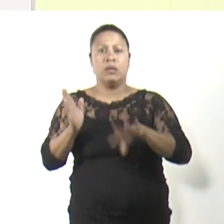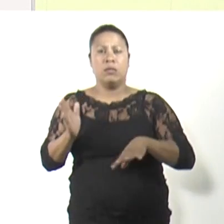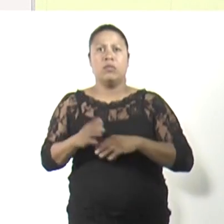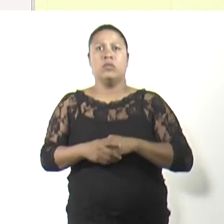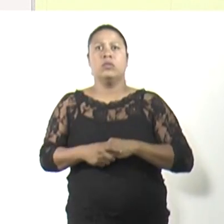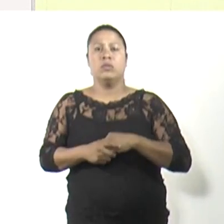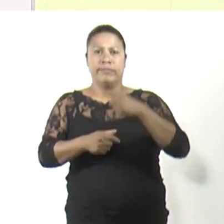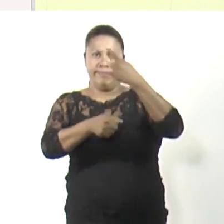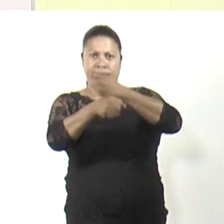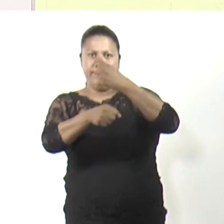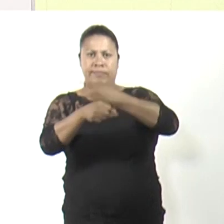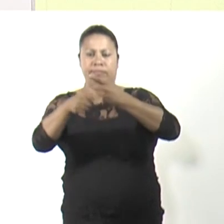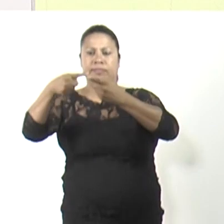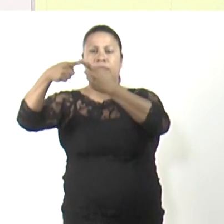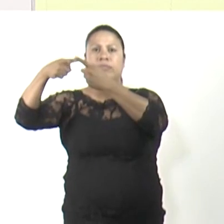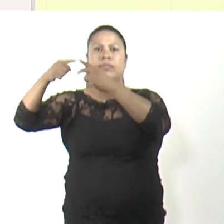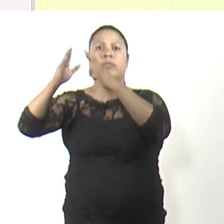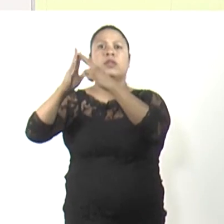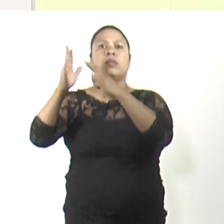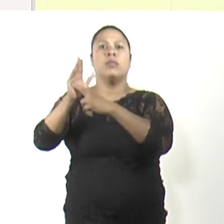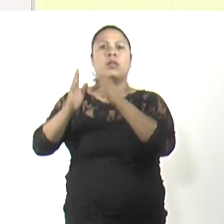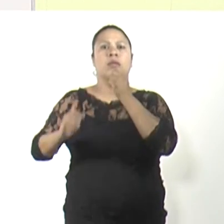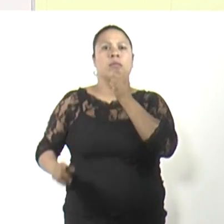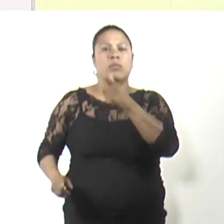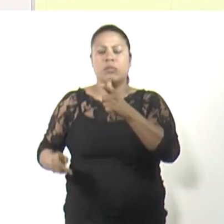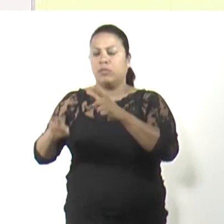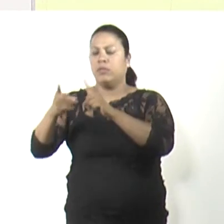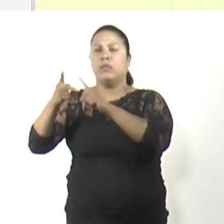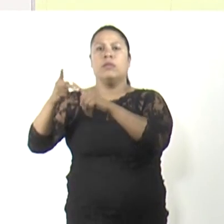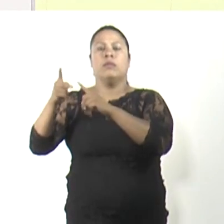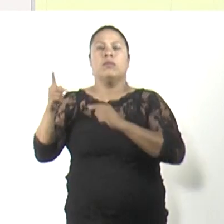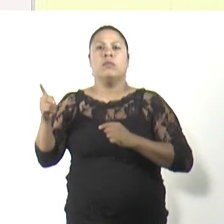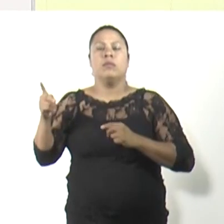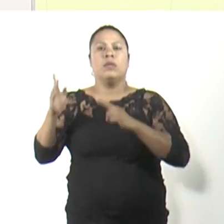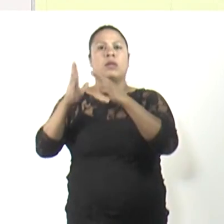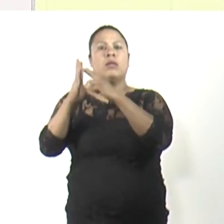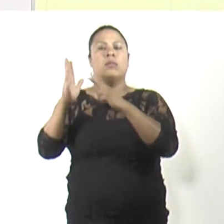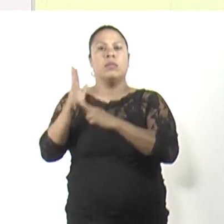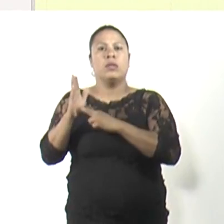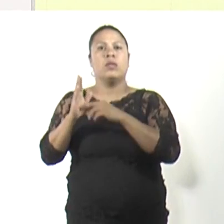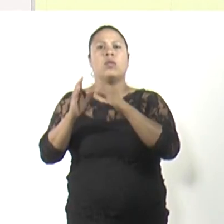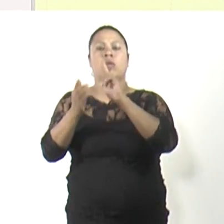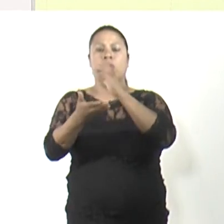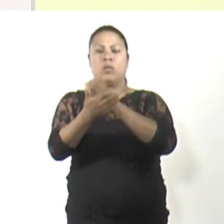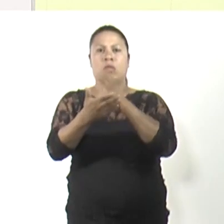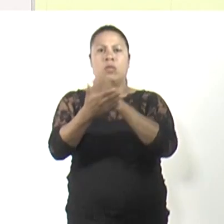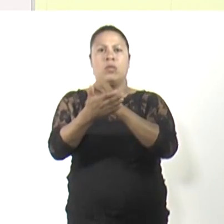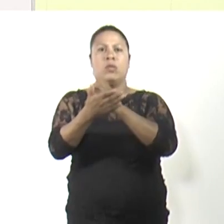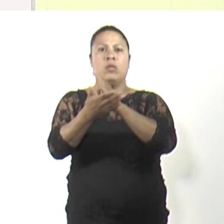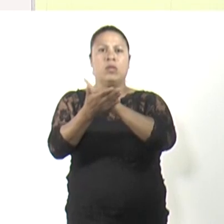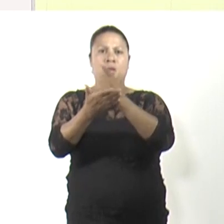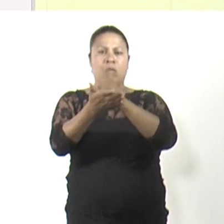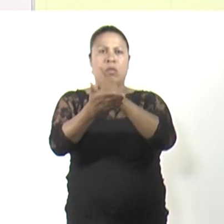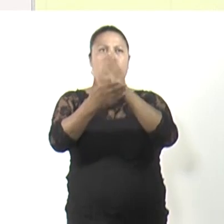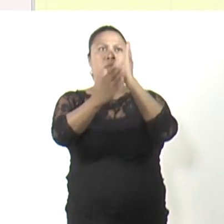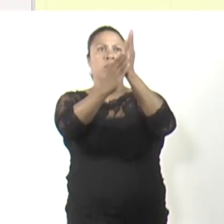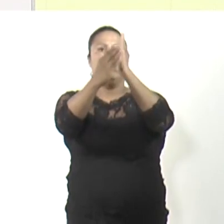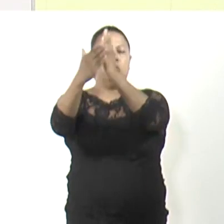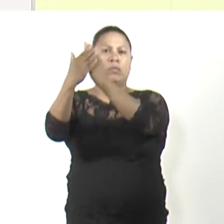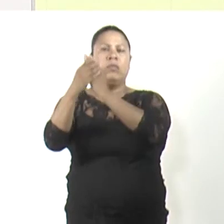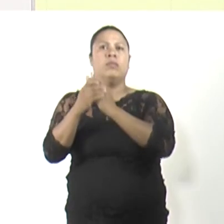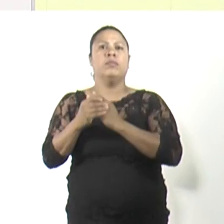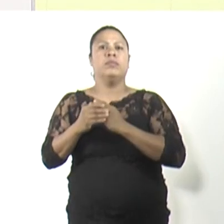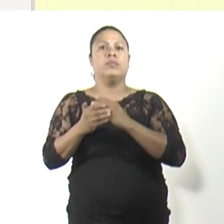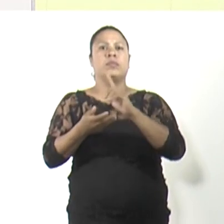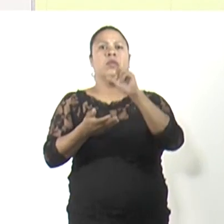El primero, un reglamento de tránsito. El segundo, un reglamento en la biblioteca. Y el segundo, un reglamento